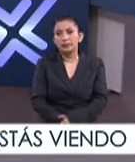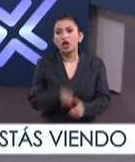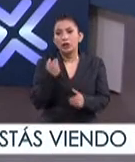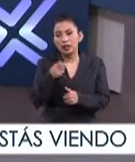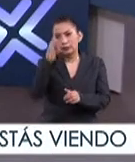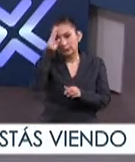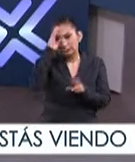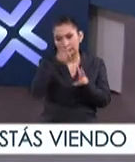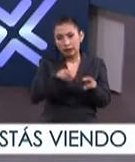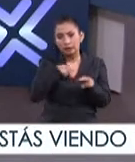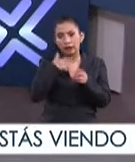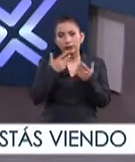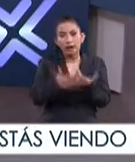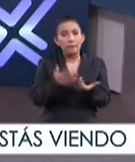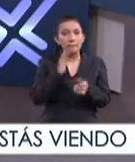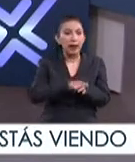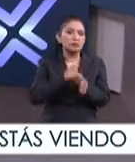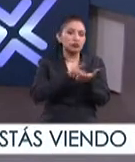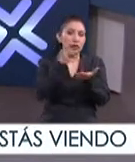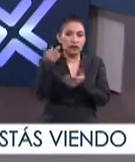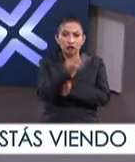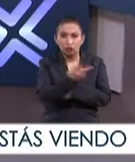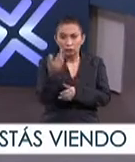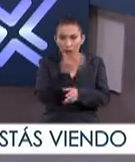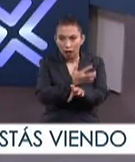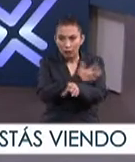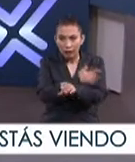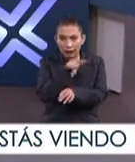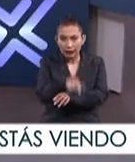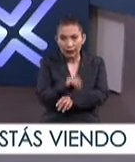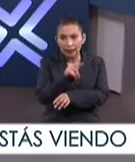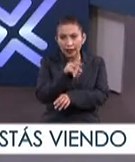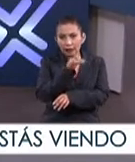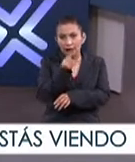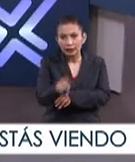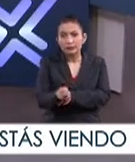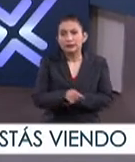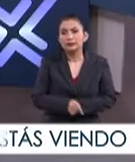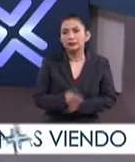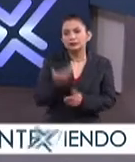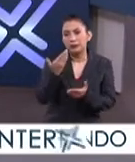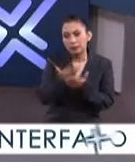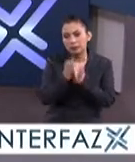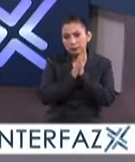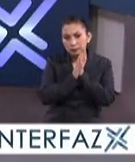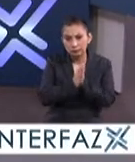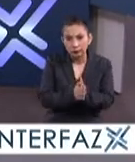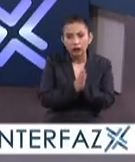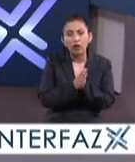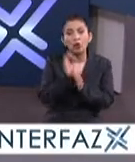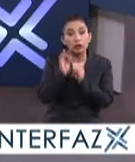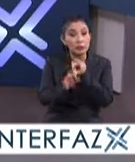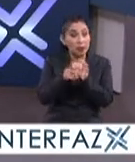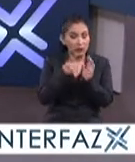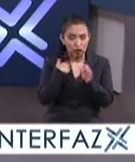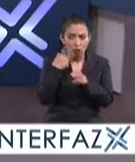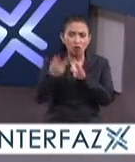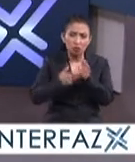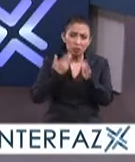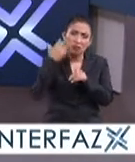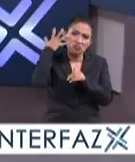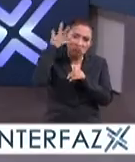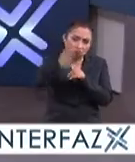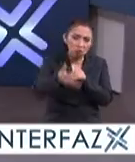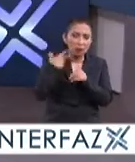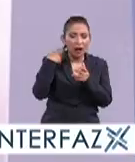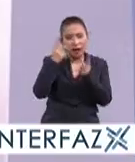esta reflexión pues nos quedamos. Muchísimas gracias a las dos por habernos acompañado hoy en Interfaz. Les pedimos que por favor no sea la última vez que nos acompañan para